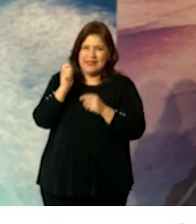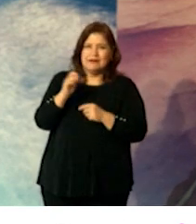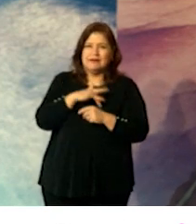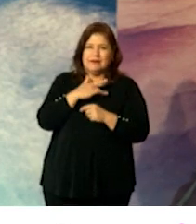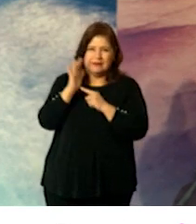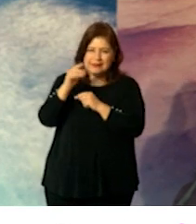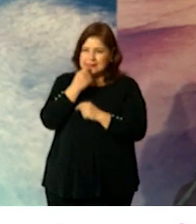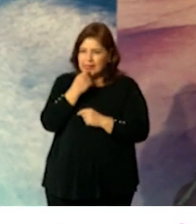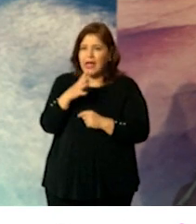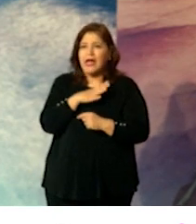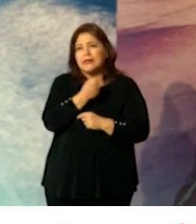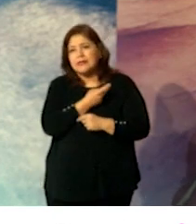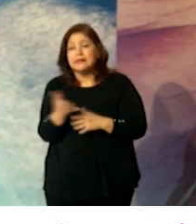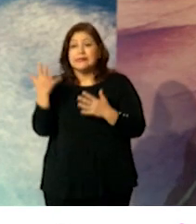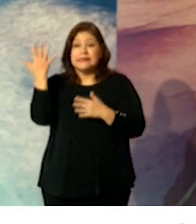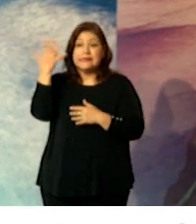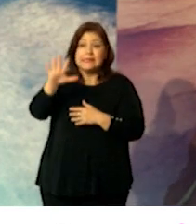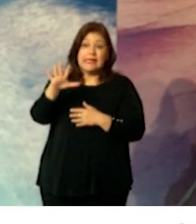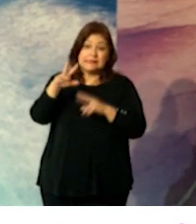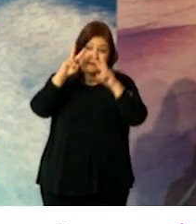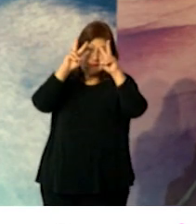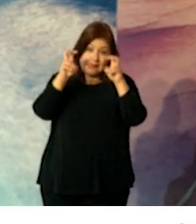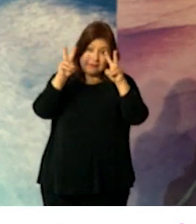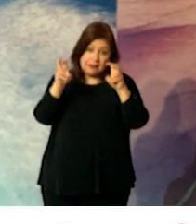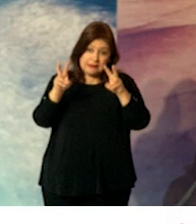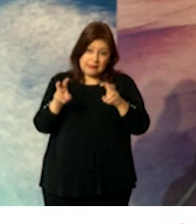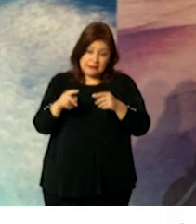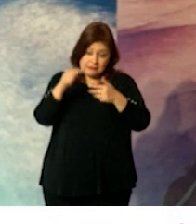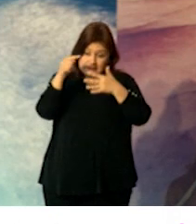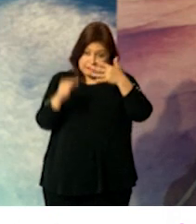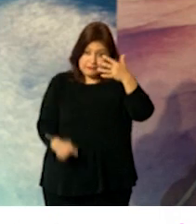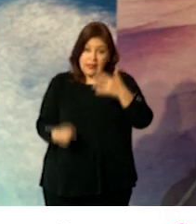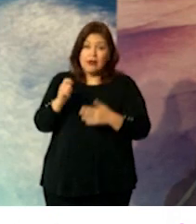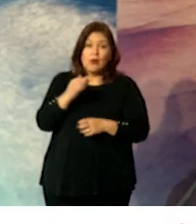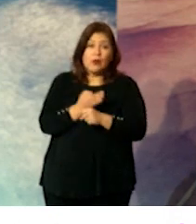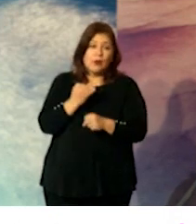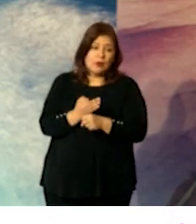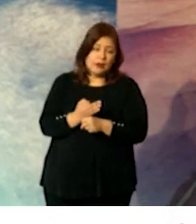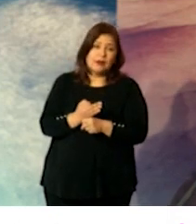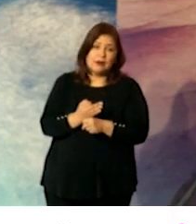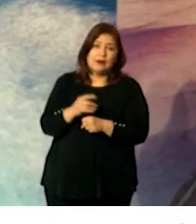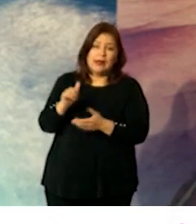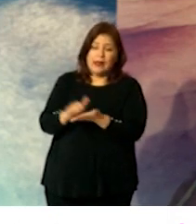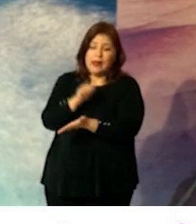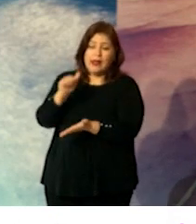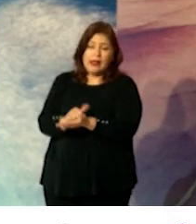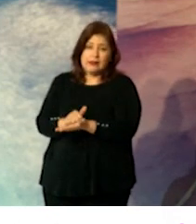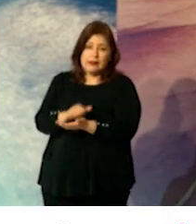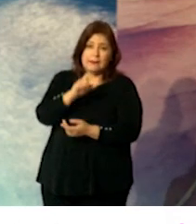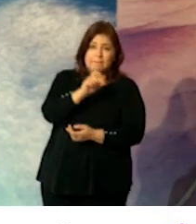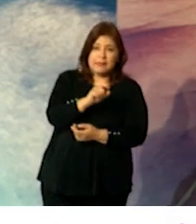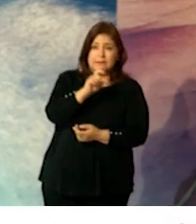hay 10 temas que están influyendo actualmente en la Agenda